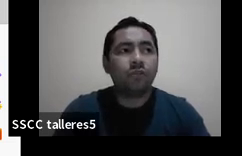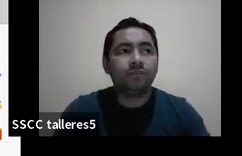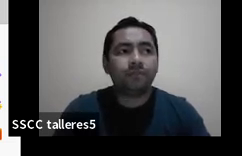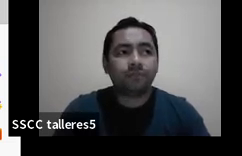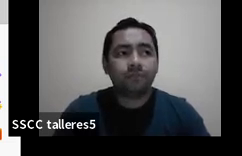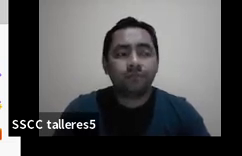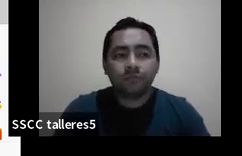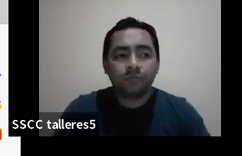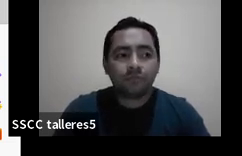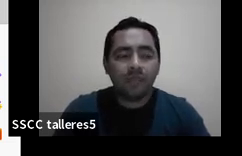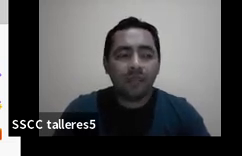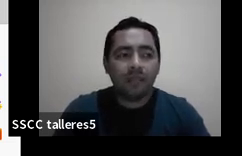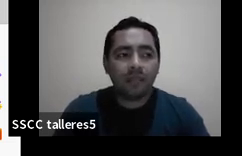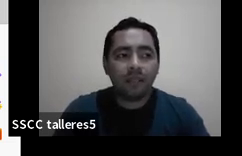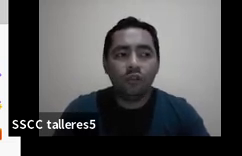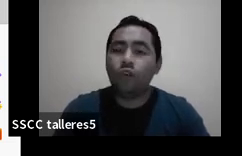un sordo